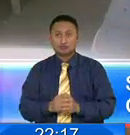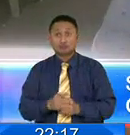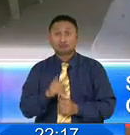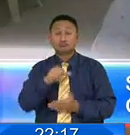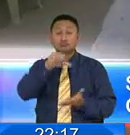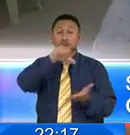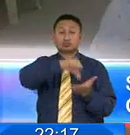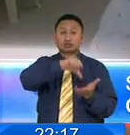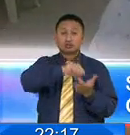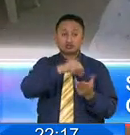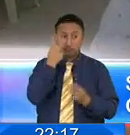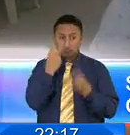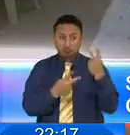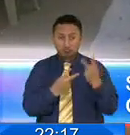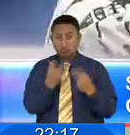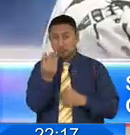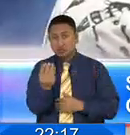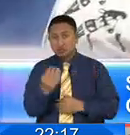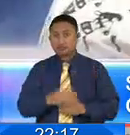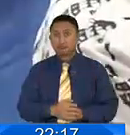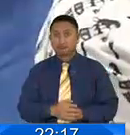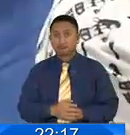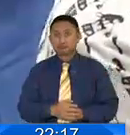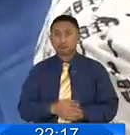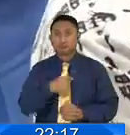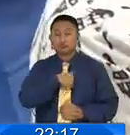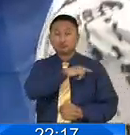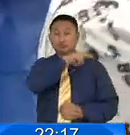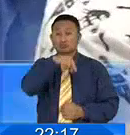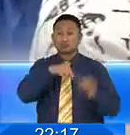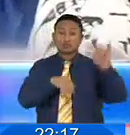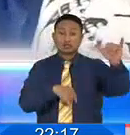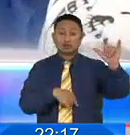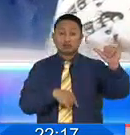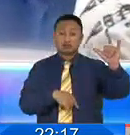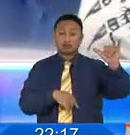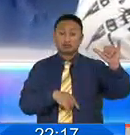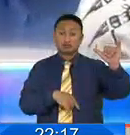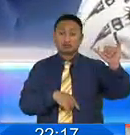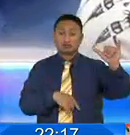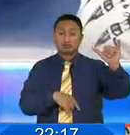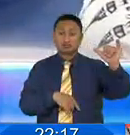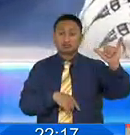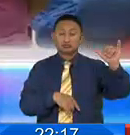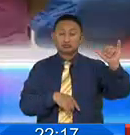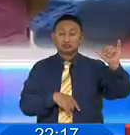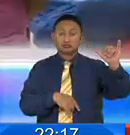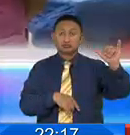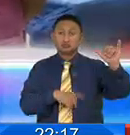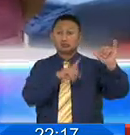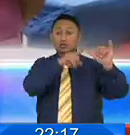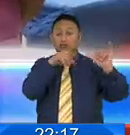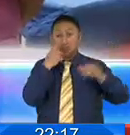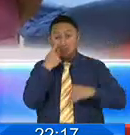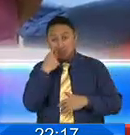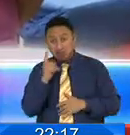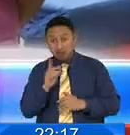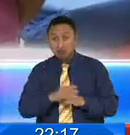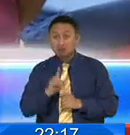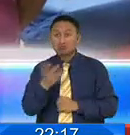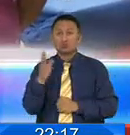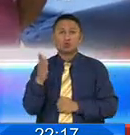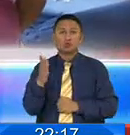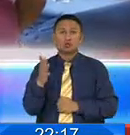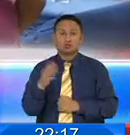que visitamos. Yo vine el día sábado, por, como quien dice, para ver, pero no había vacuna el